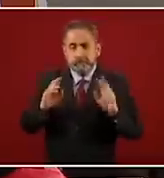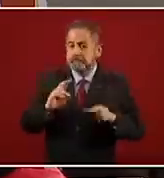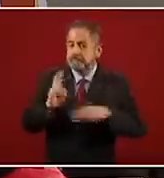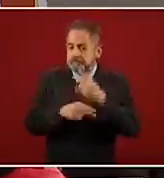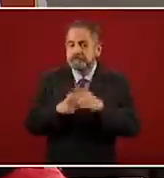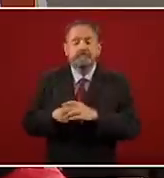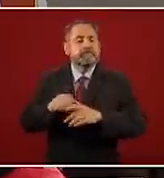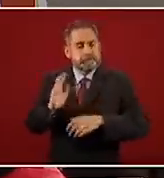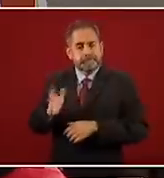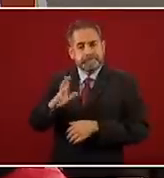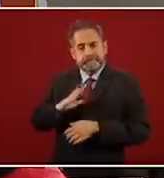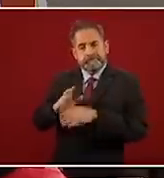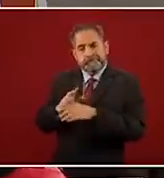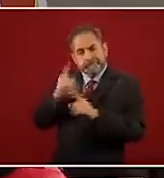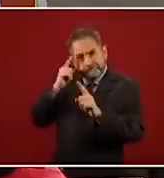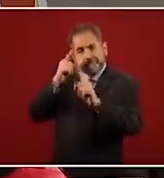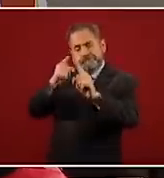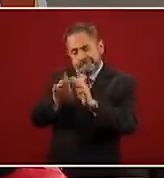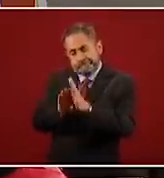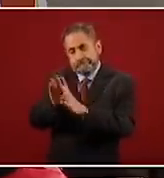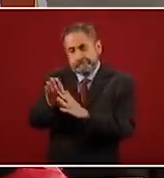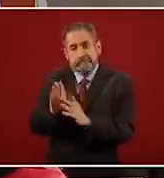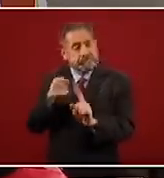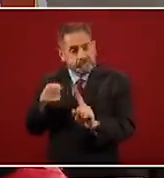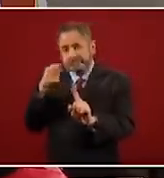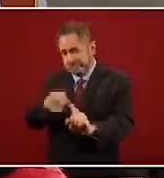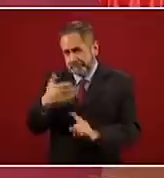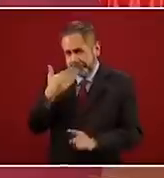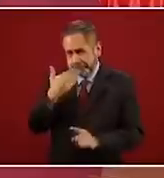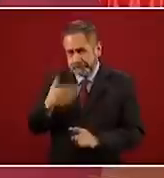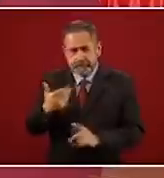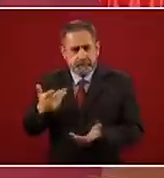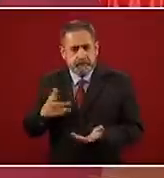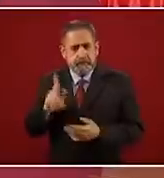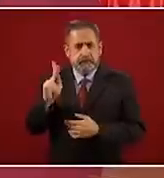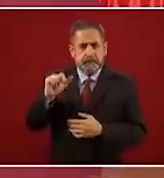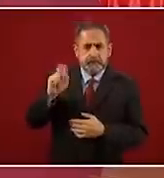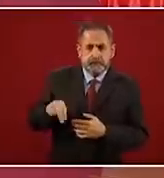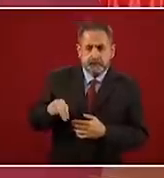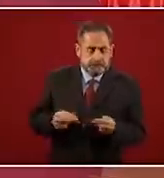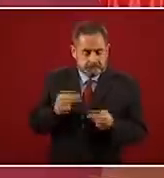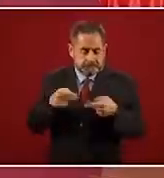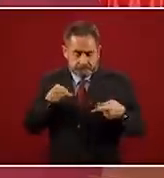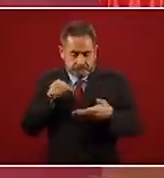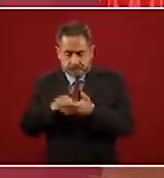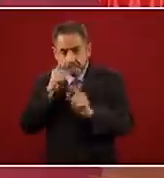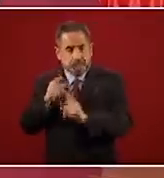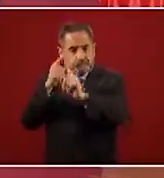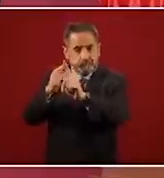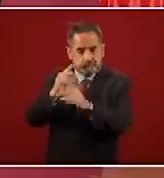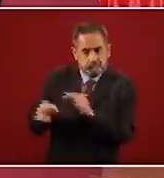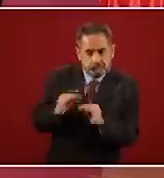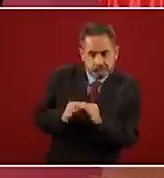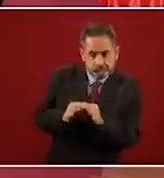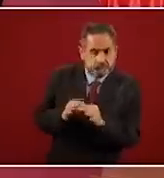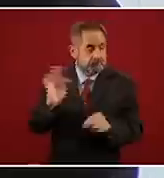vamos a lograr los objetivos. Estamos sobre los objetivos que están planteados en el plan de negocios. Entonces, si usted